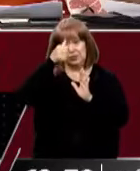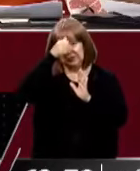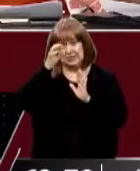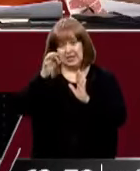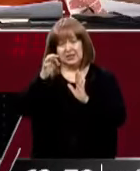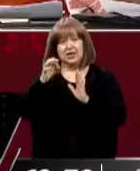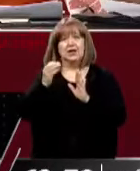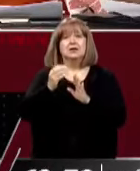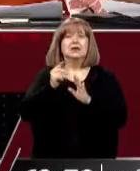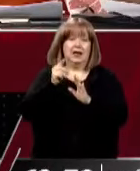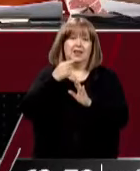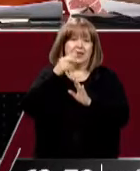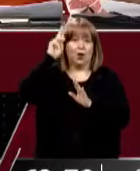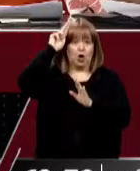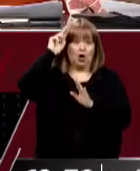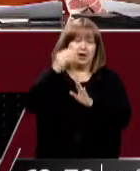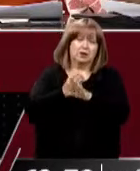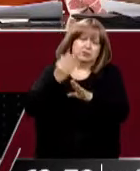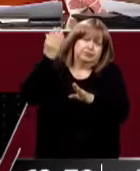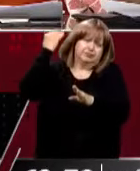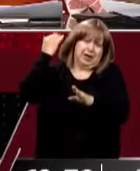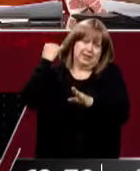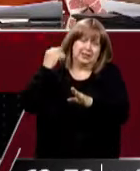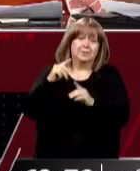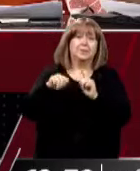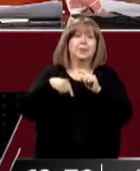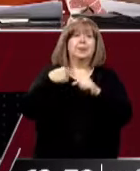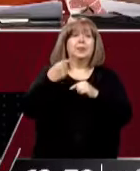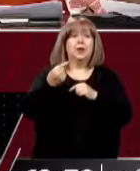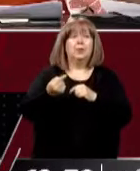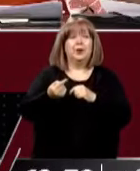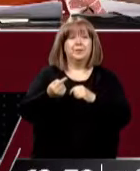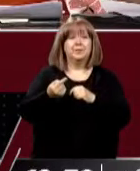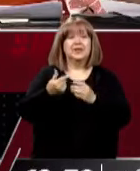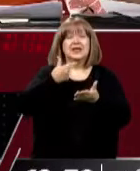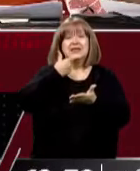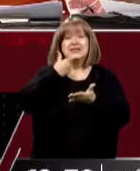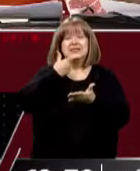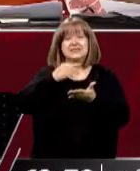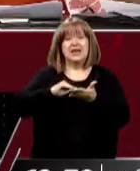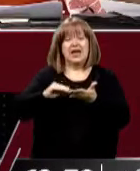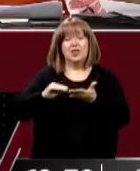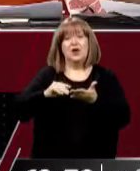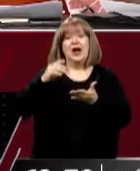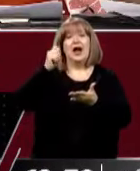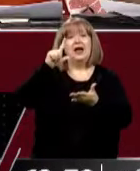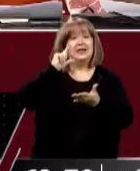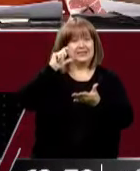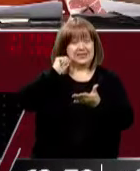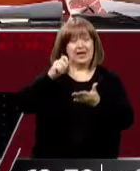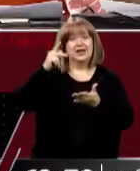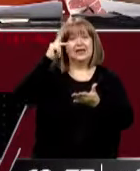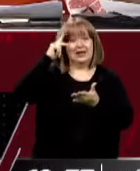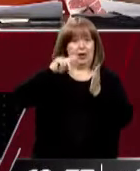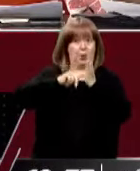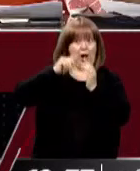como proyecto o de ley, como proyecto de ley después, por la senadora Alicia Kirchner en ese momento. Uno